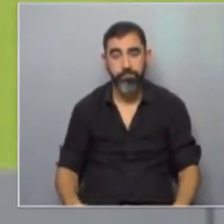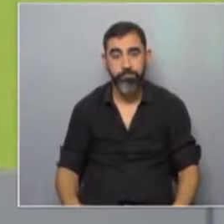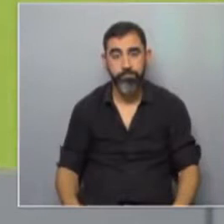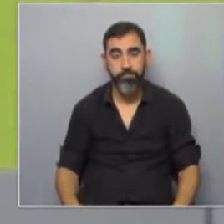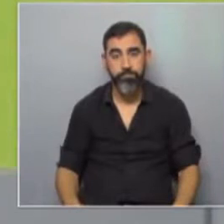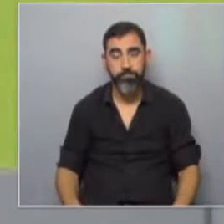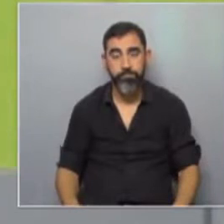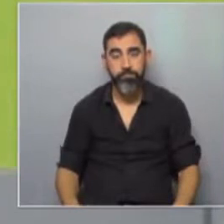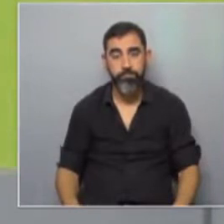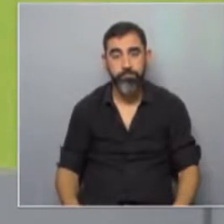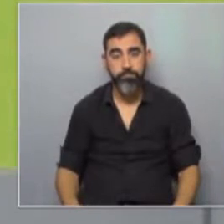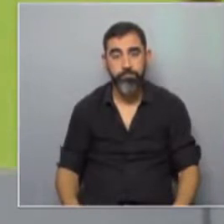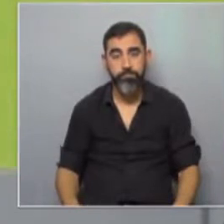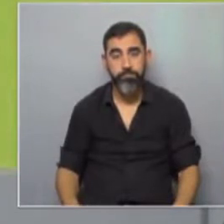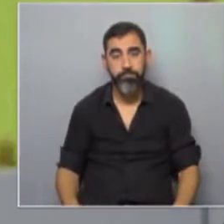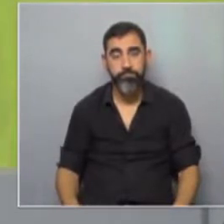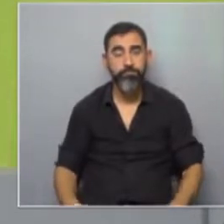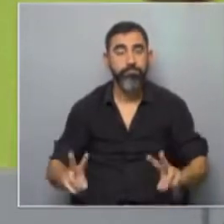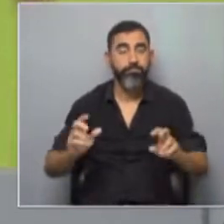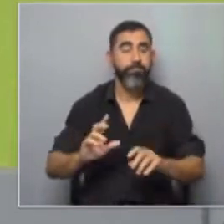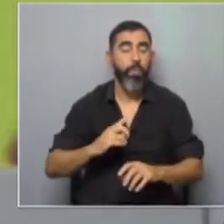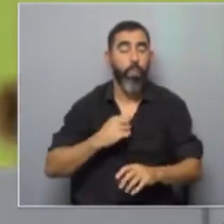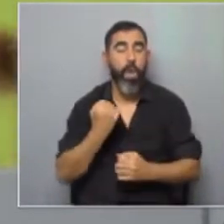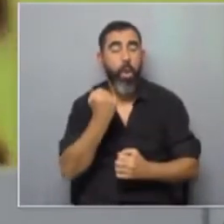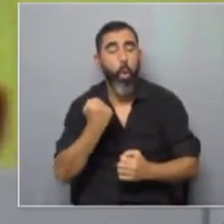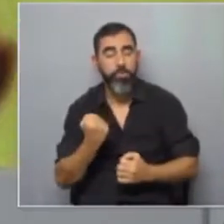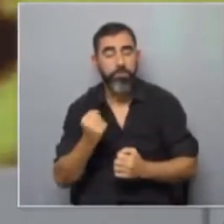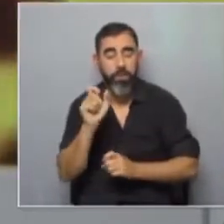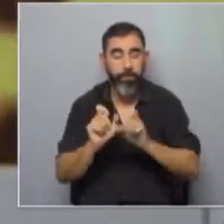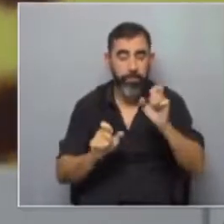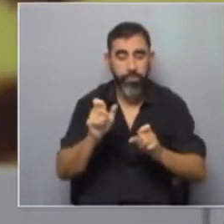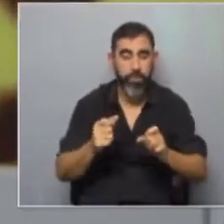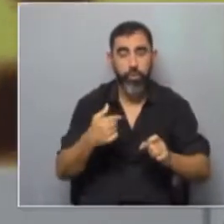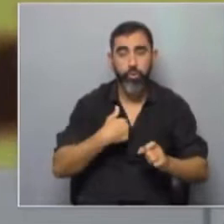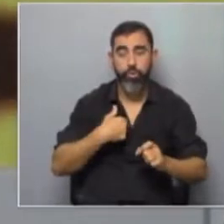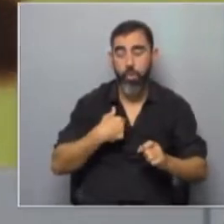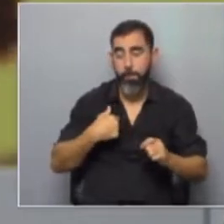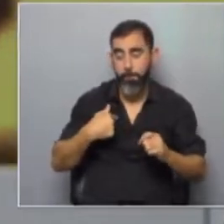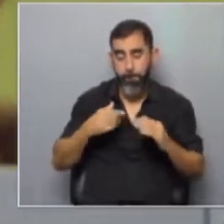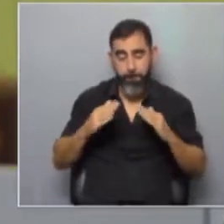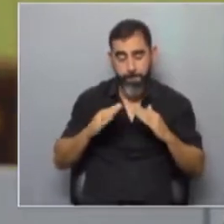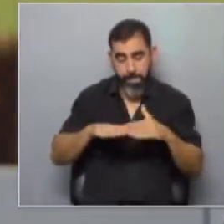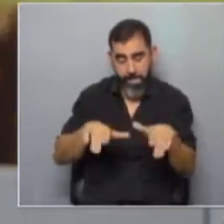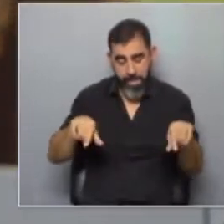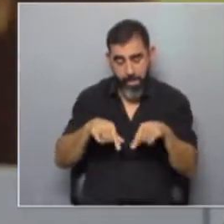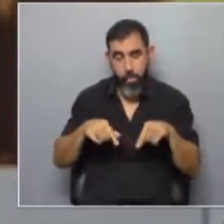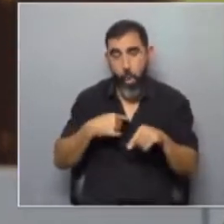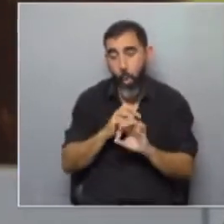toda la gente que tiene terrenos en Garzón se quiere hacer una casa, en vez de tener un terreno en Garzón, lo que vas a tener es un terreno en Piriápolis o en Punta del